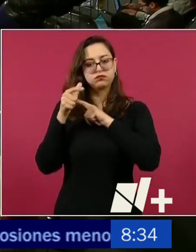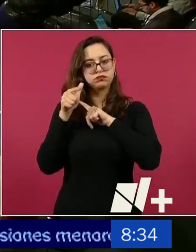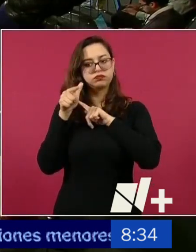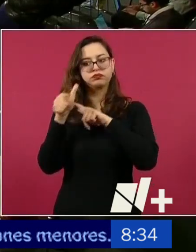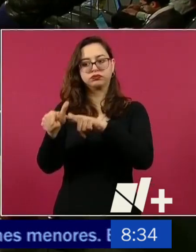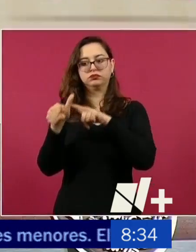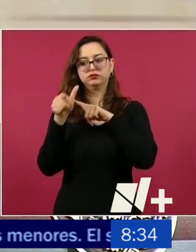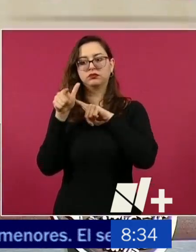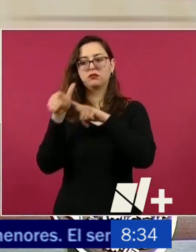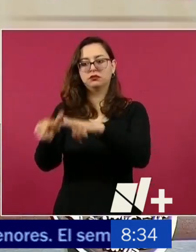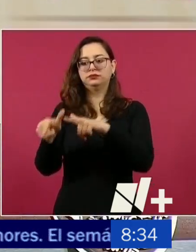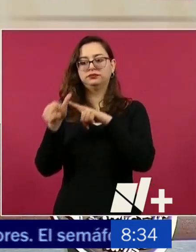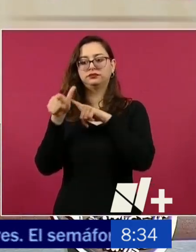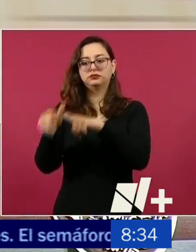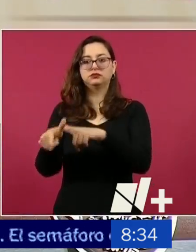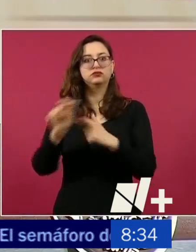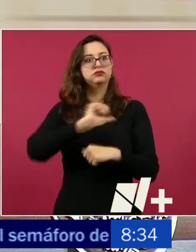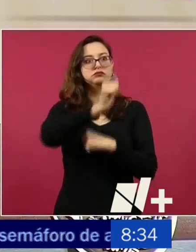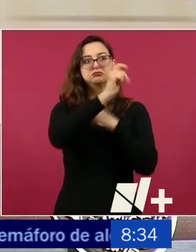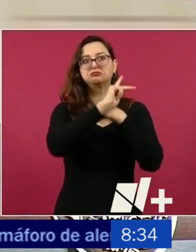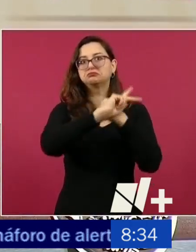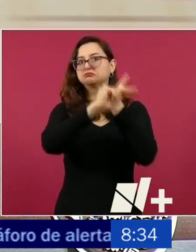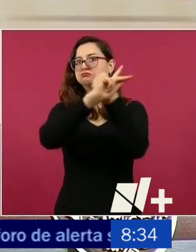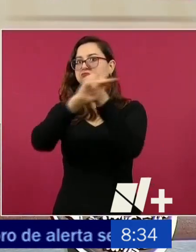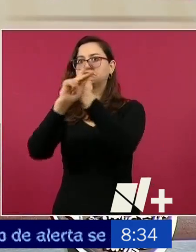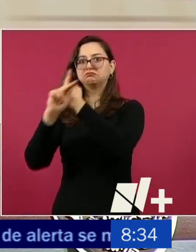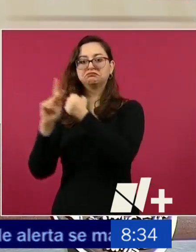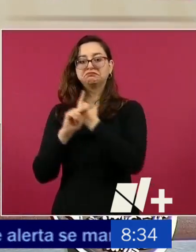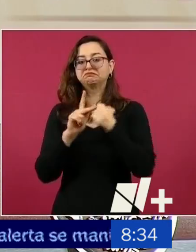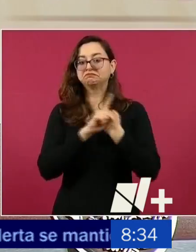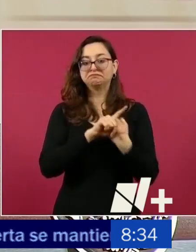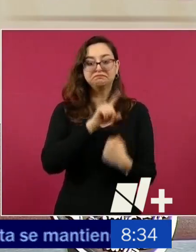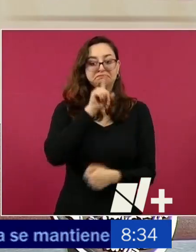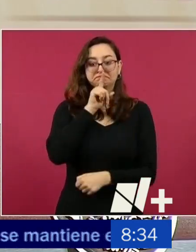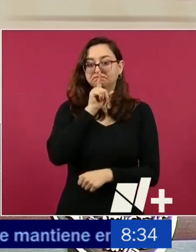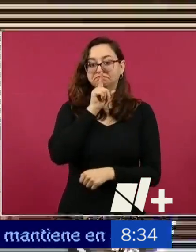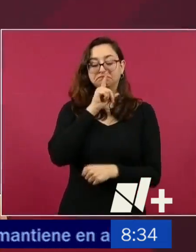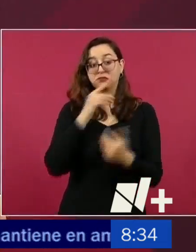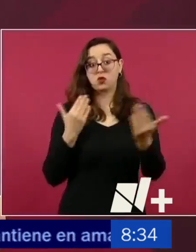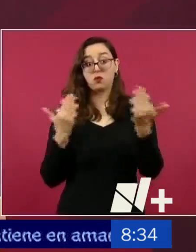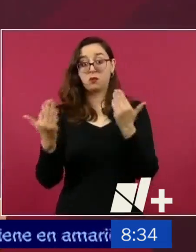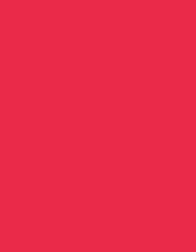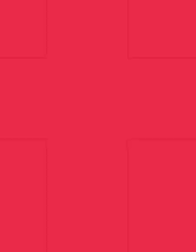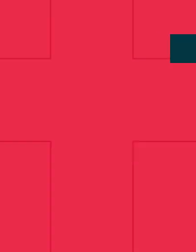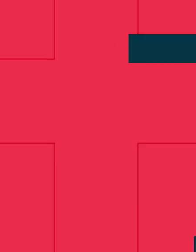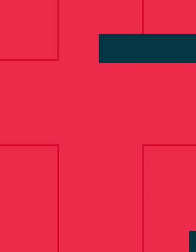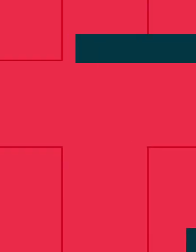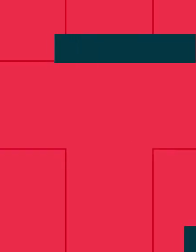es la moneda más fuerte del mundo con relación al dólar.